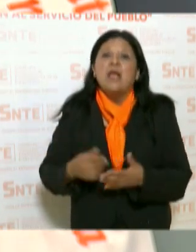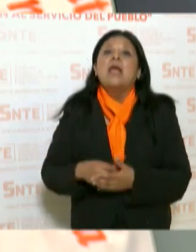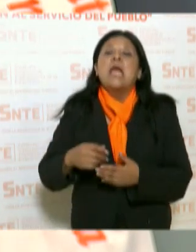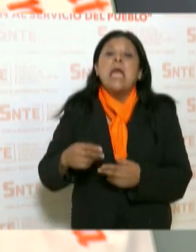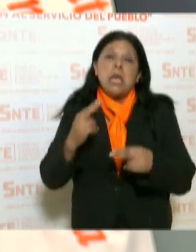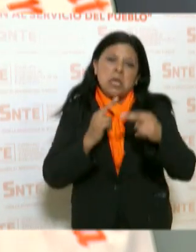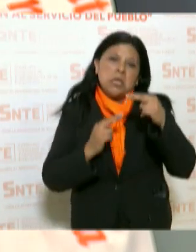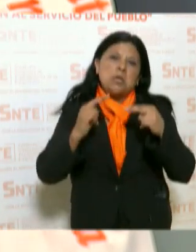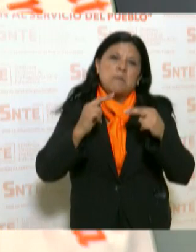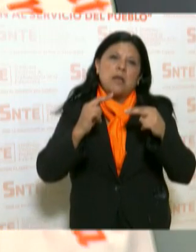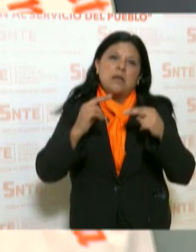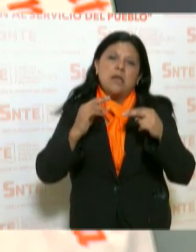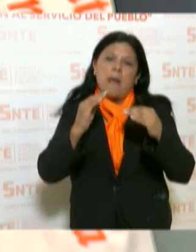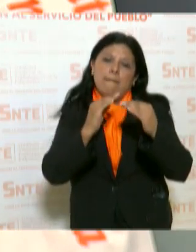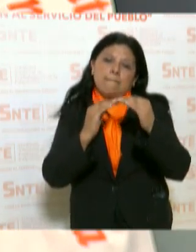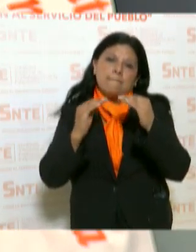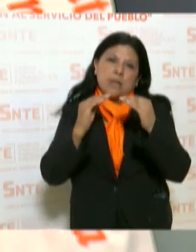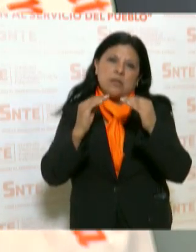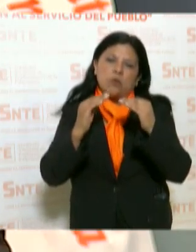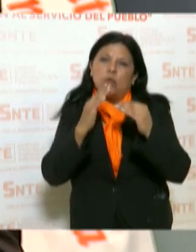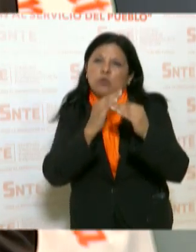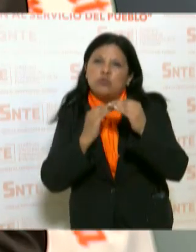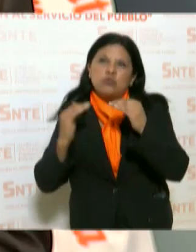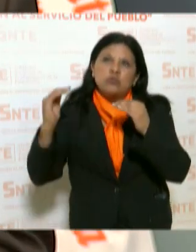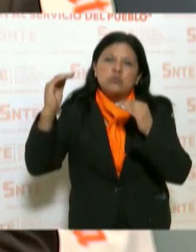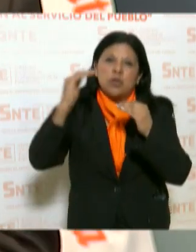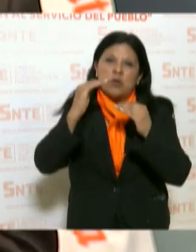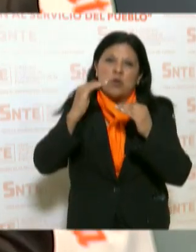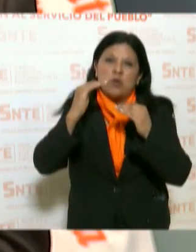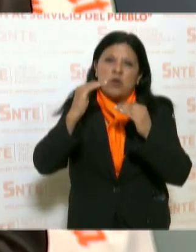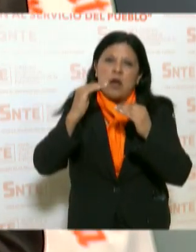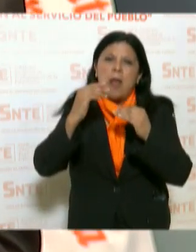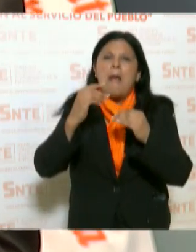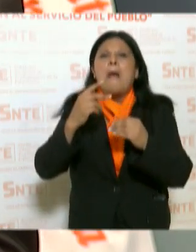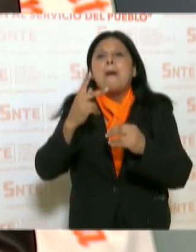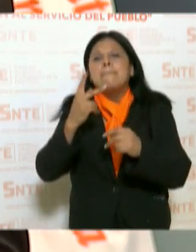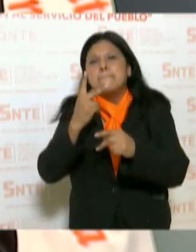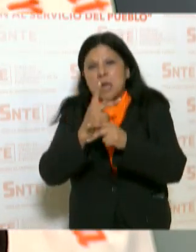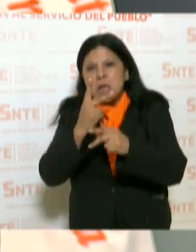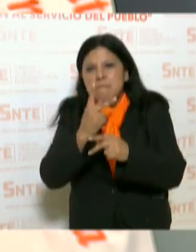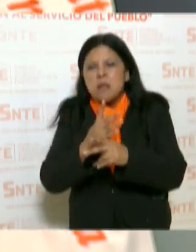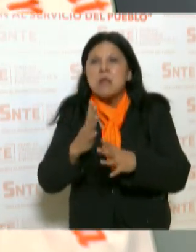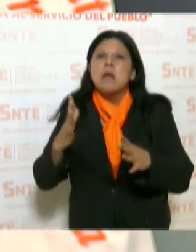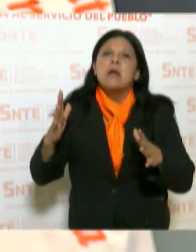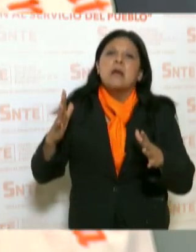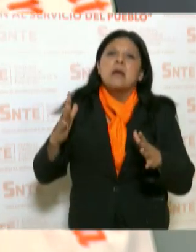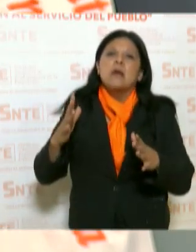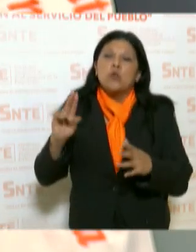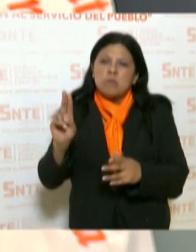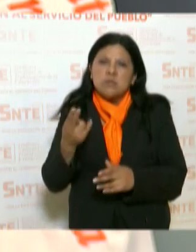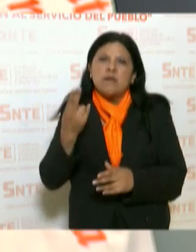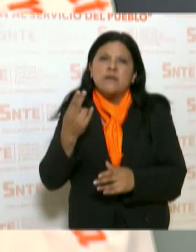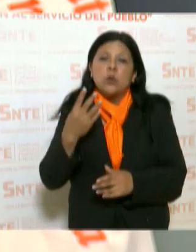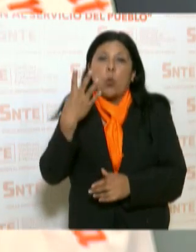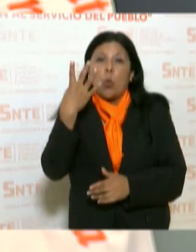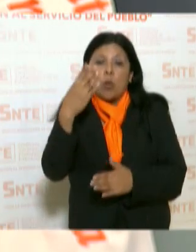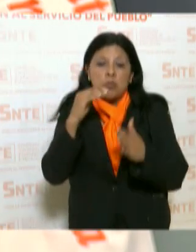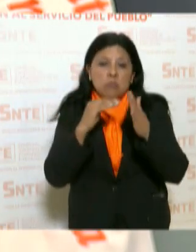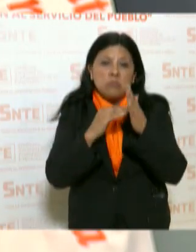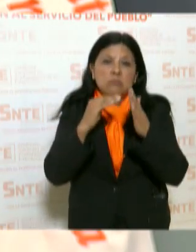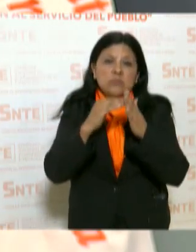nivel medio superior, bachilleres, preparatorias, 4 millones de becas.